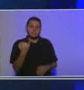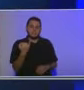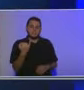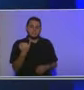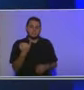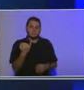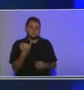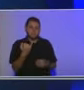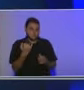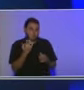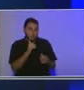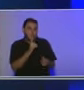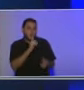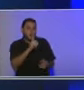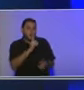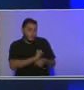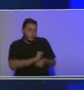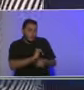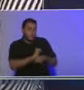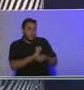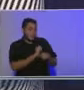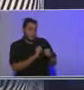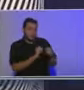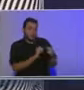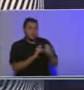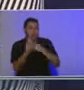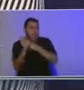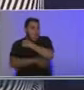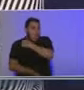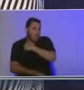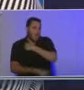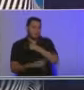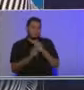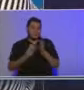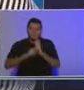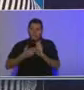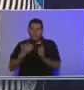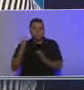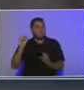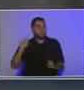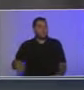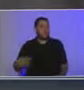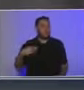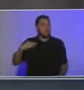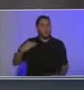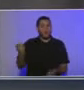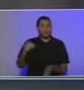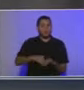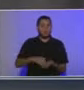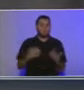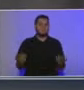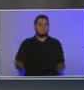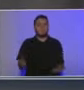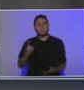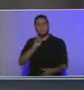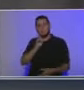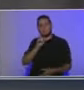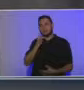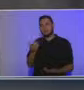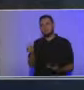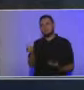reelección. Es un delito menos grave, no lo descualifica, no lo conlleva a depravación moral, así que técnicamente pues no necesariamente lo descualifica. Allí